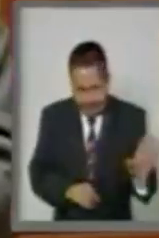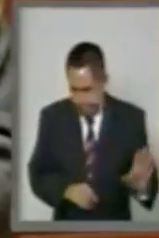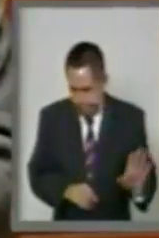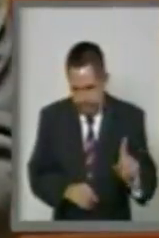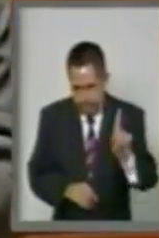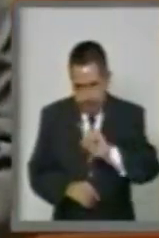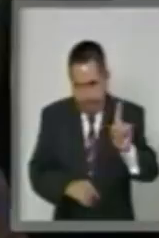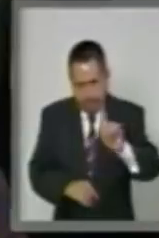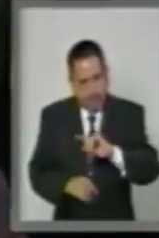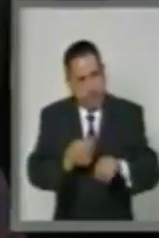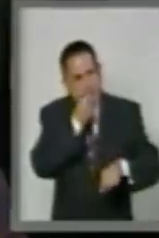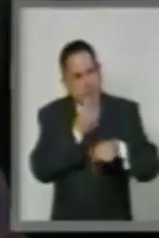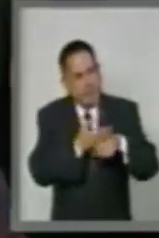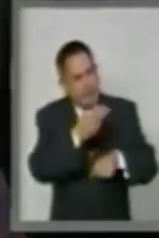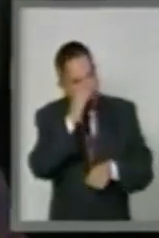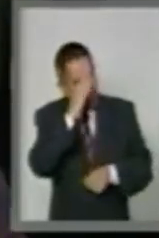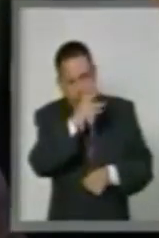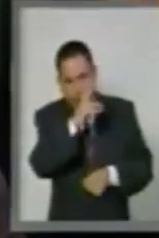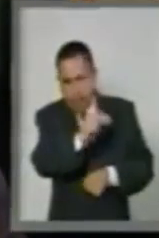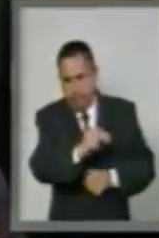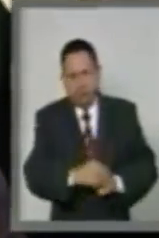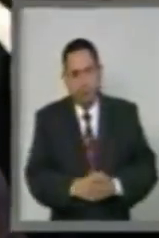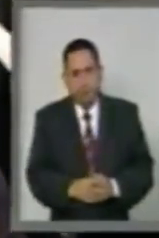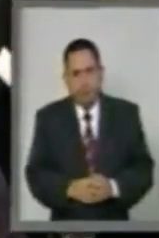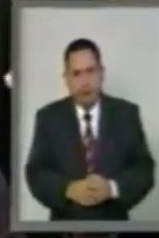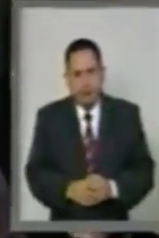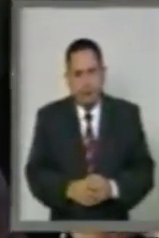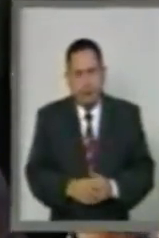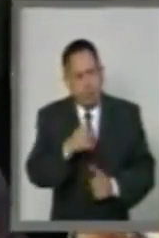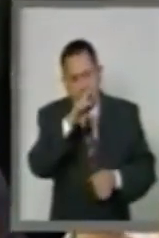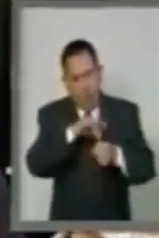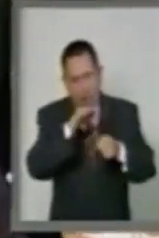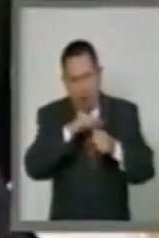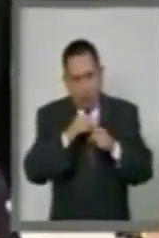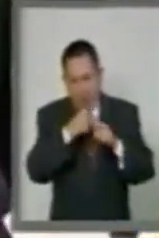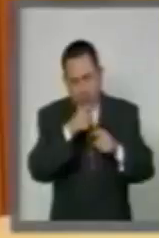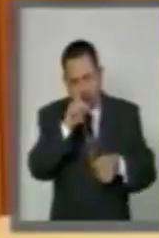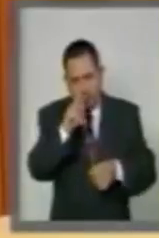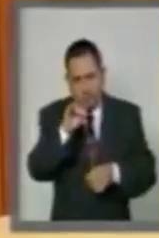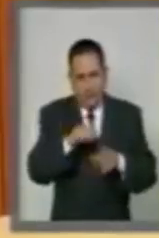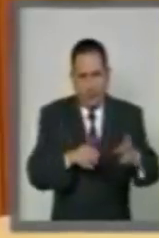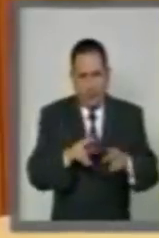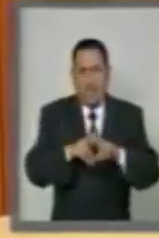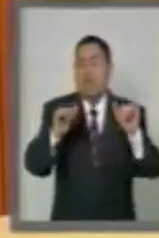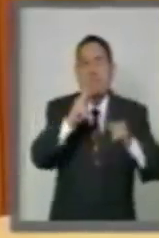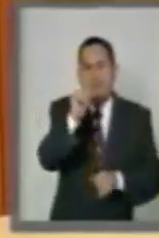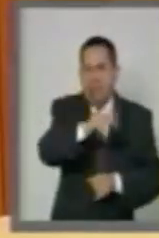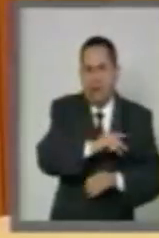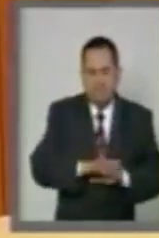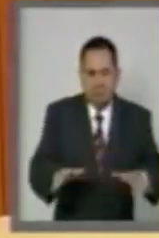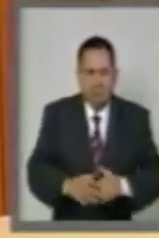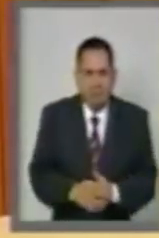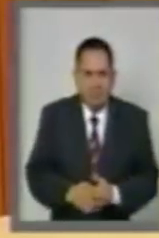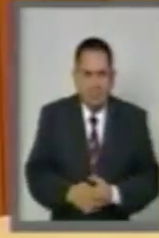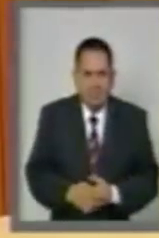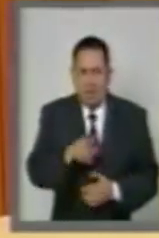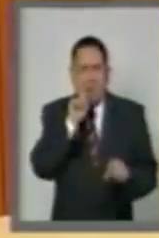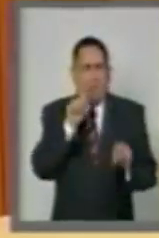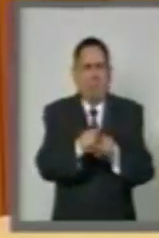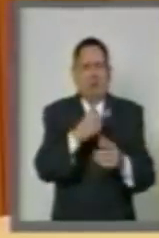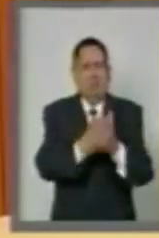No, señor secretario, no van a votar por el PRI, ni por el PAN. Es lo